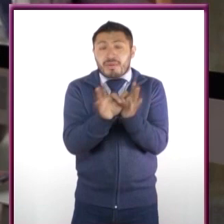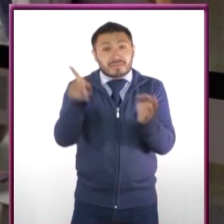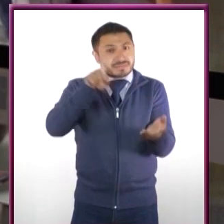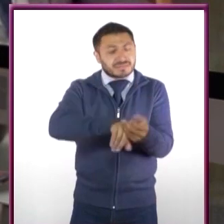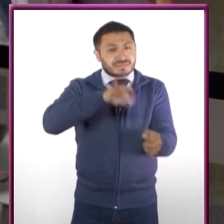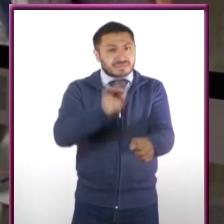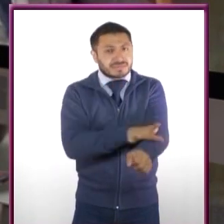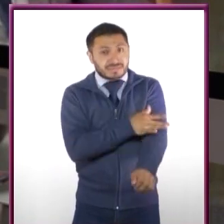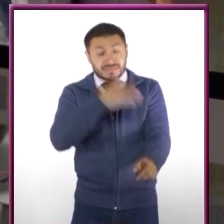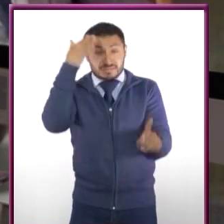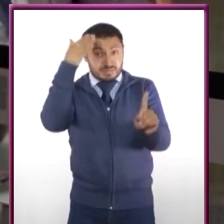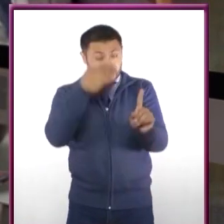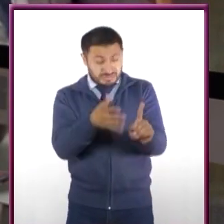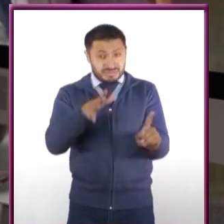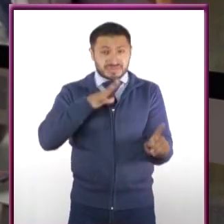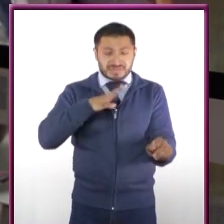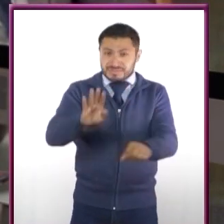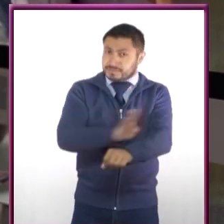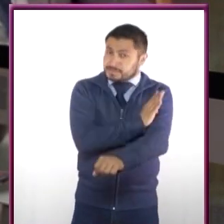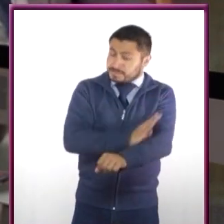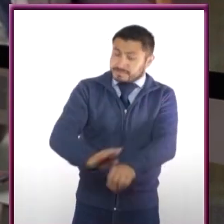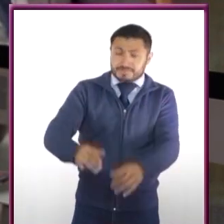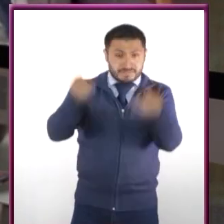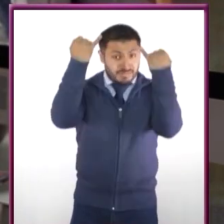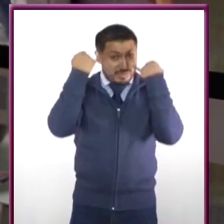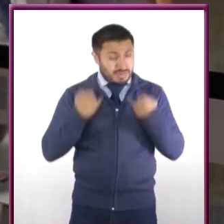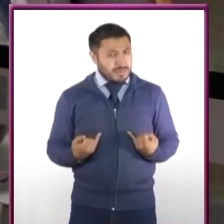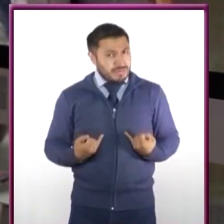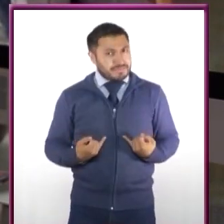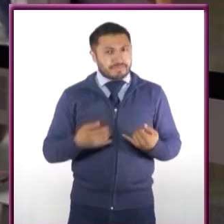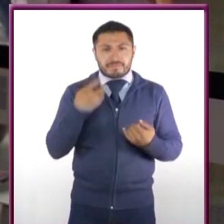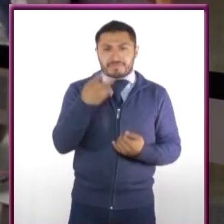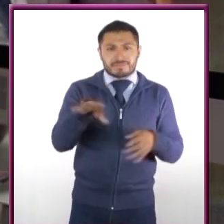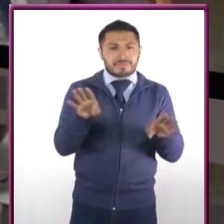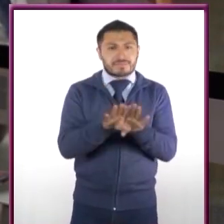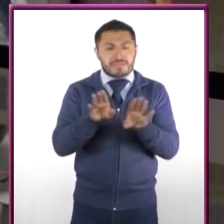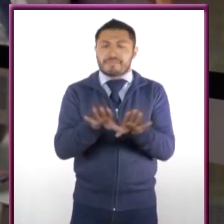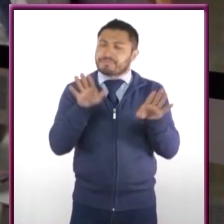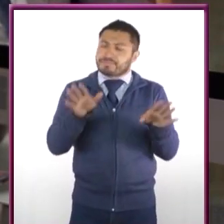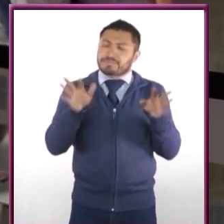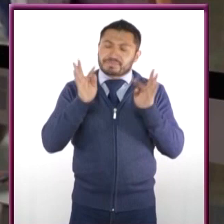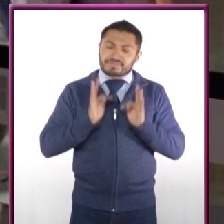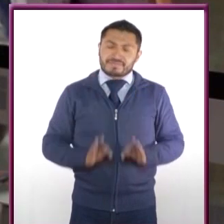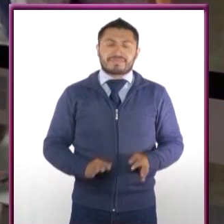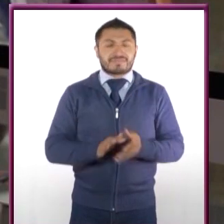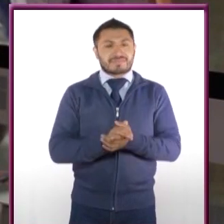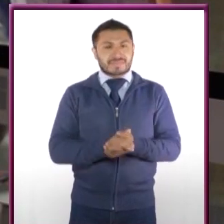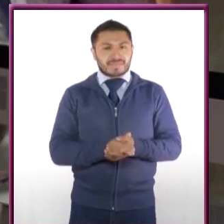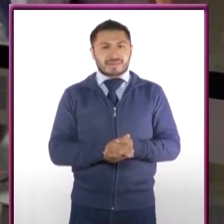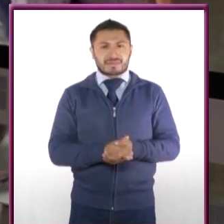las emociones para tener un bienestar propio, para justo tener esta tranquilidad?